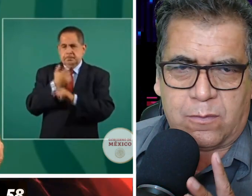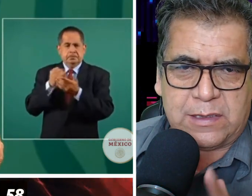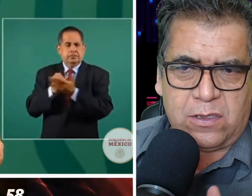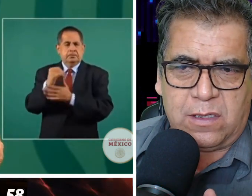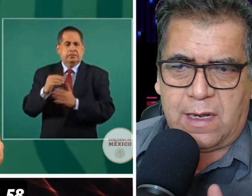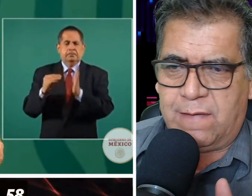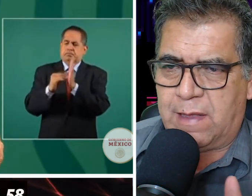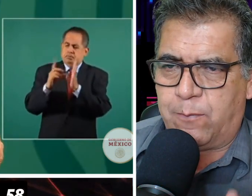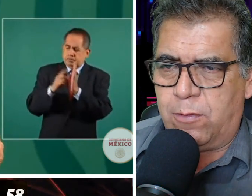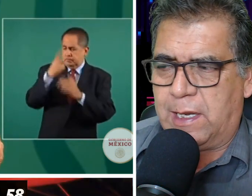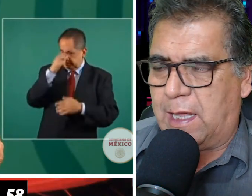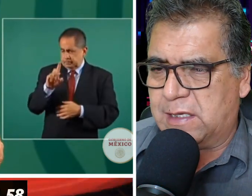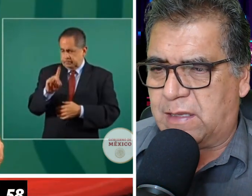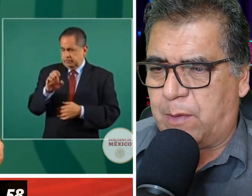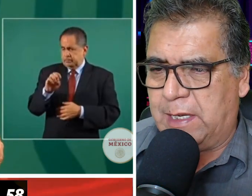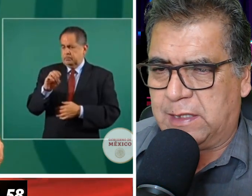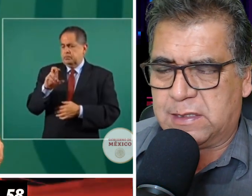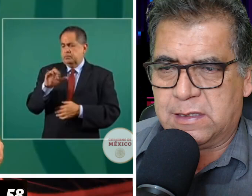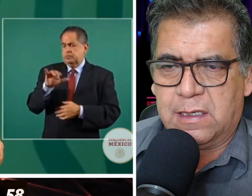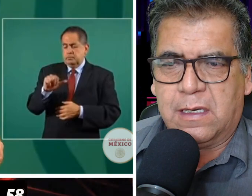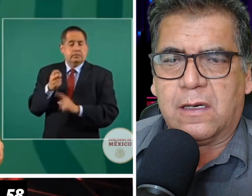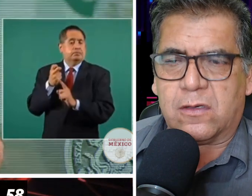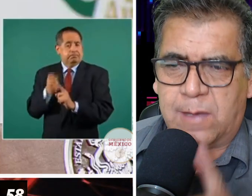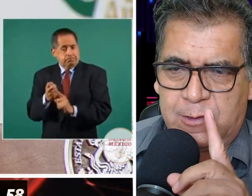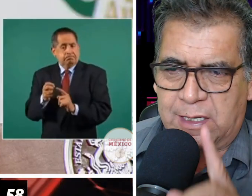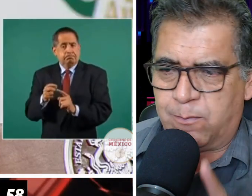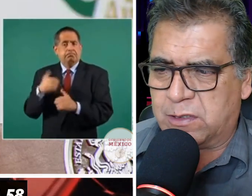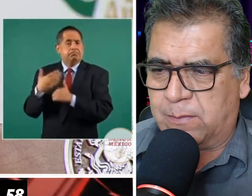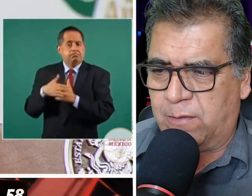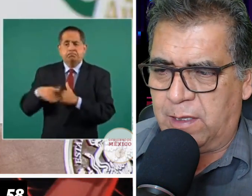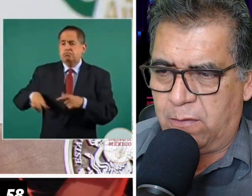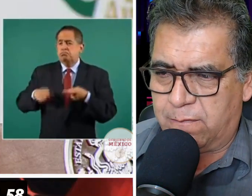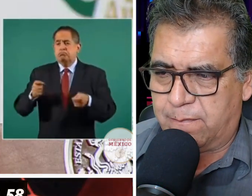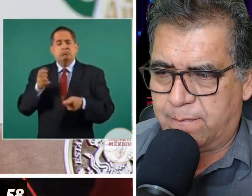transformación de la vida pública de este país. Nos vemos en el próximo video.